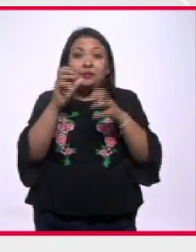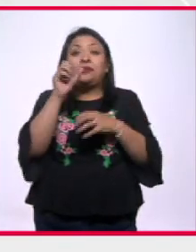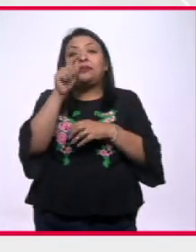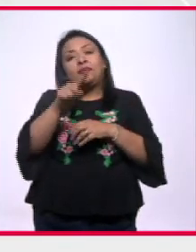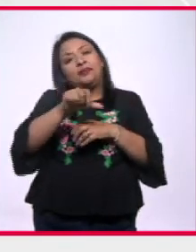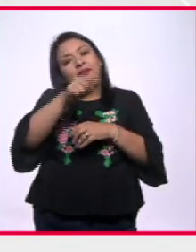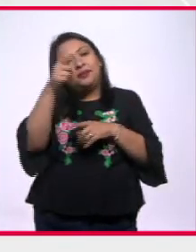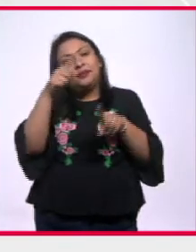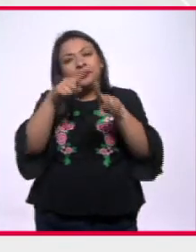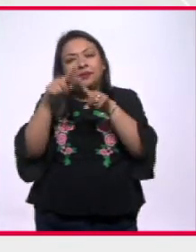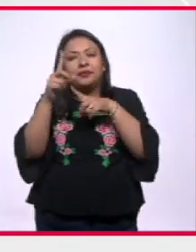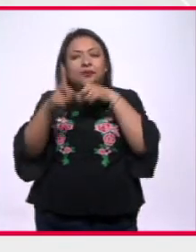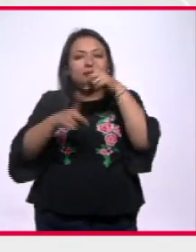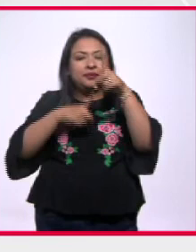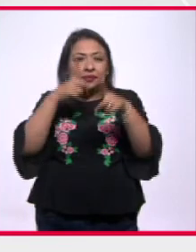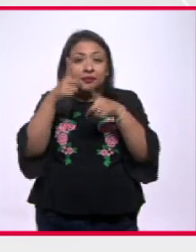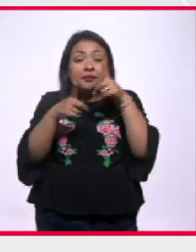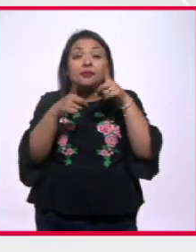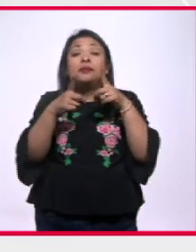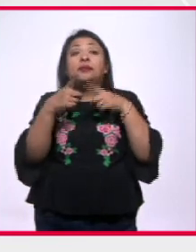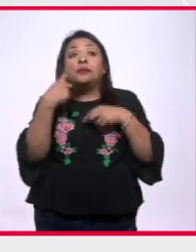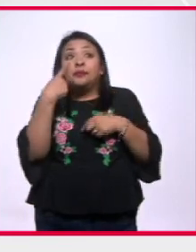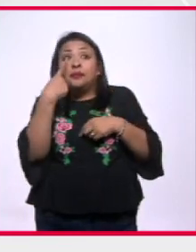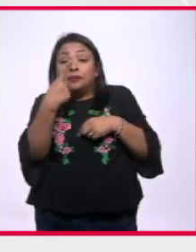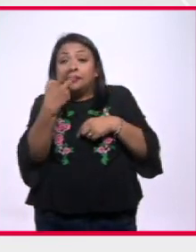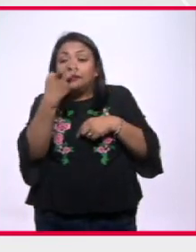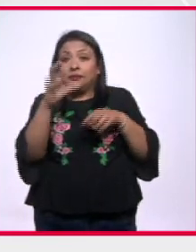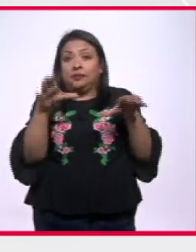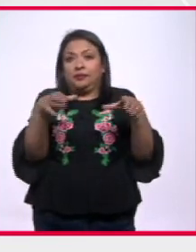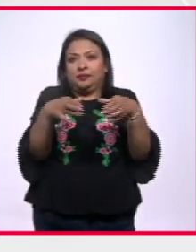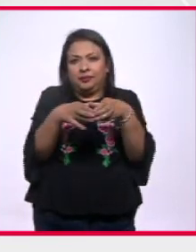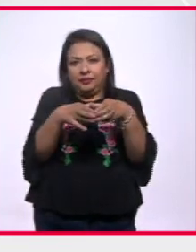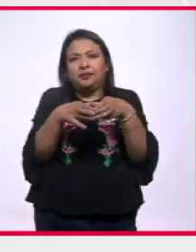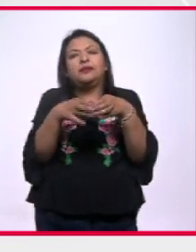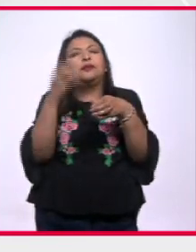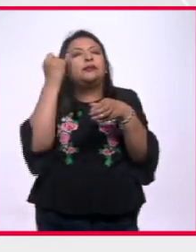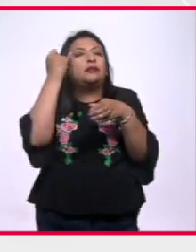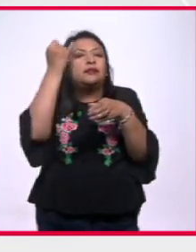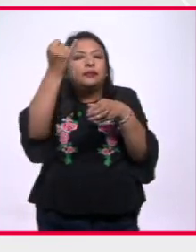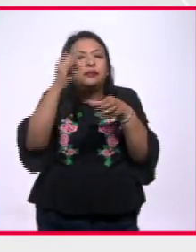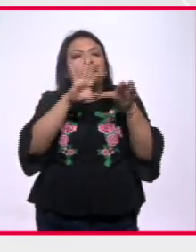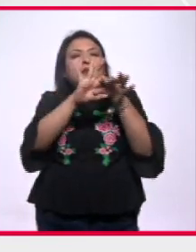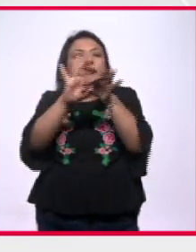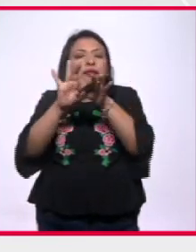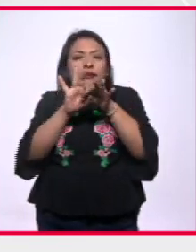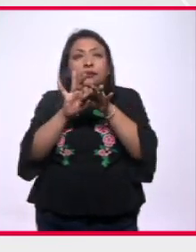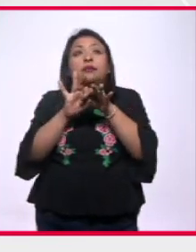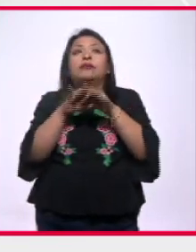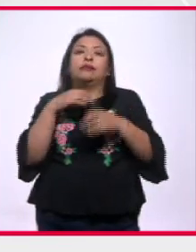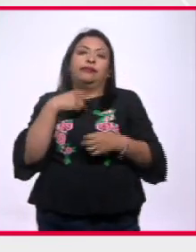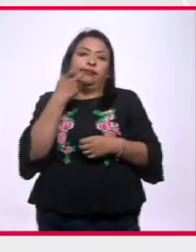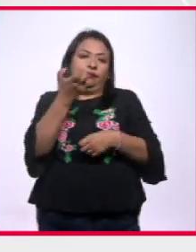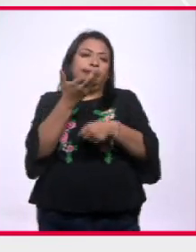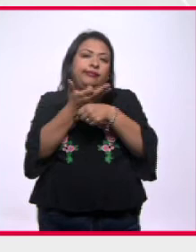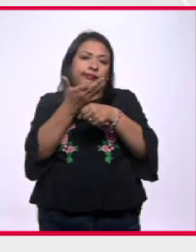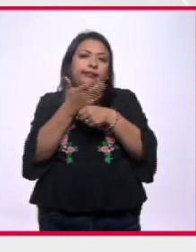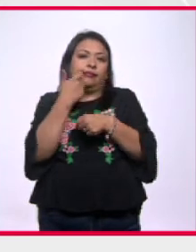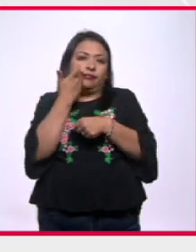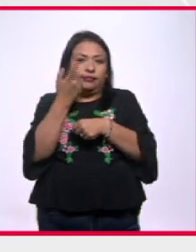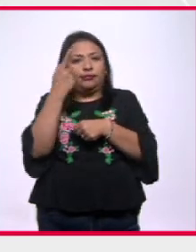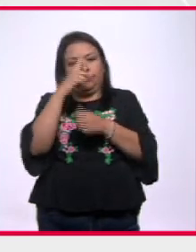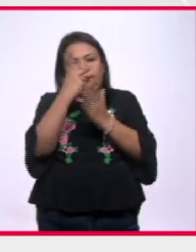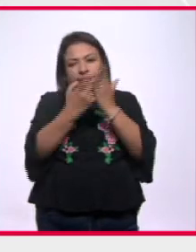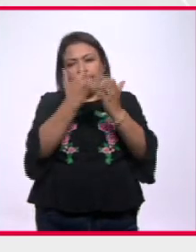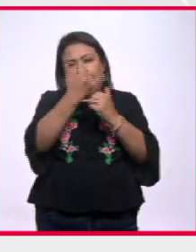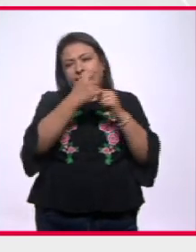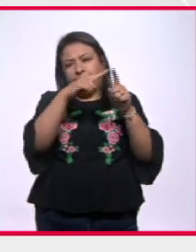otros deportes y que se ajustó a la comunidad está idea de cohesión es lo que se estaría buscando con estos